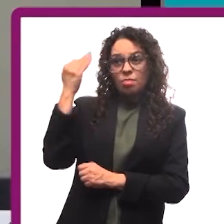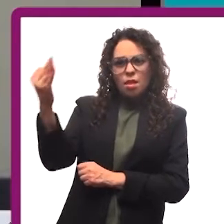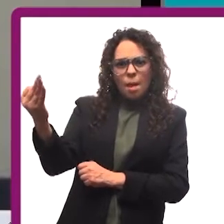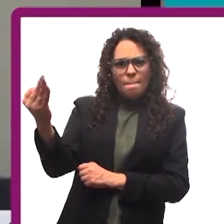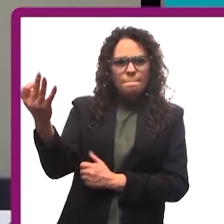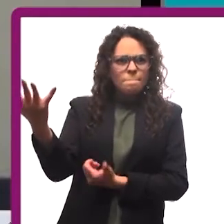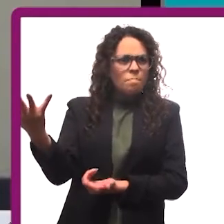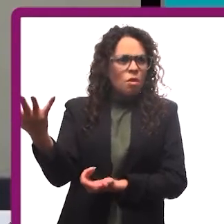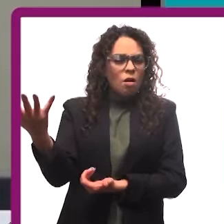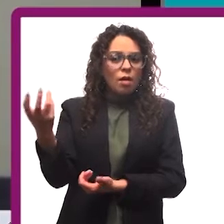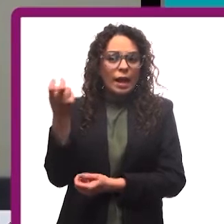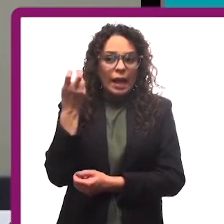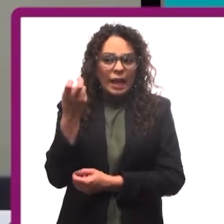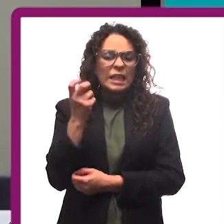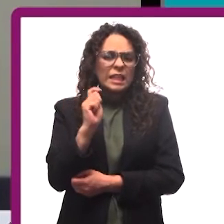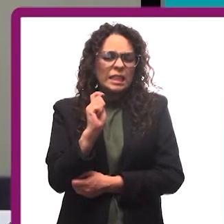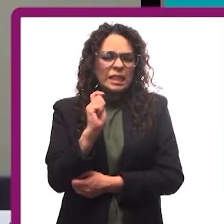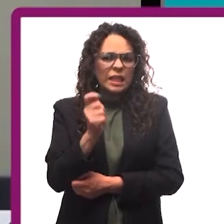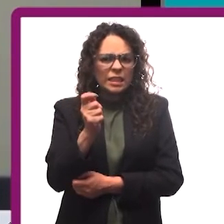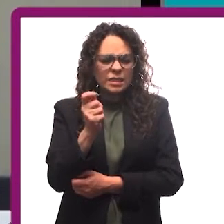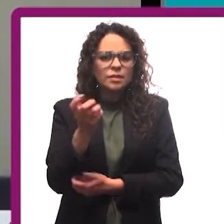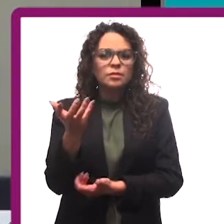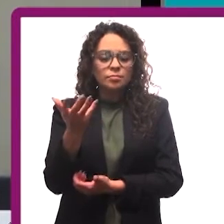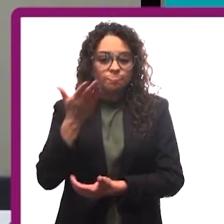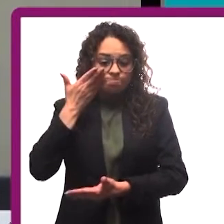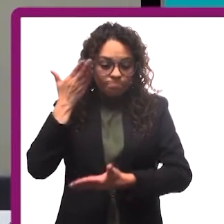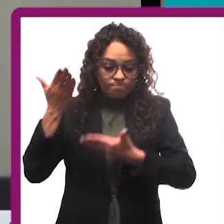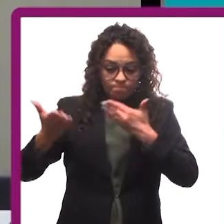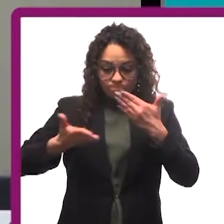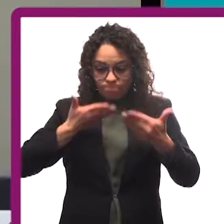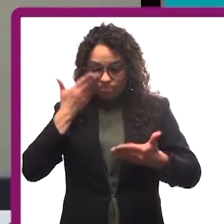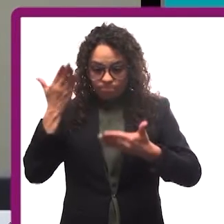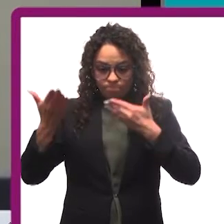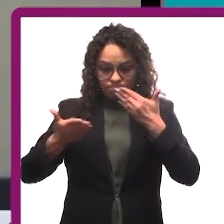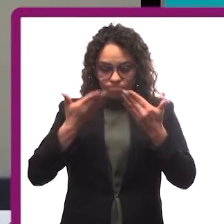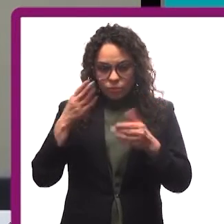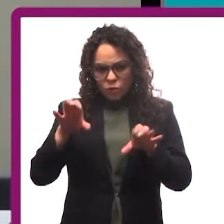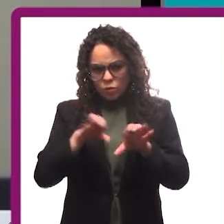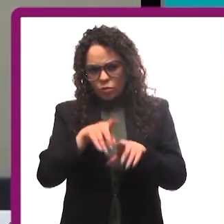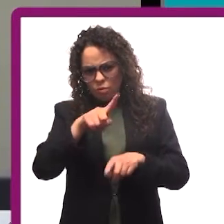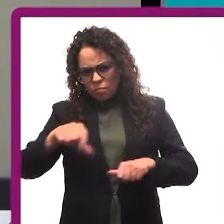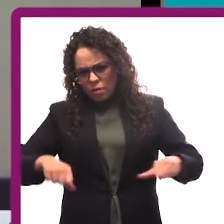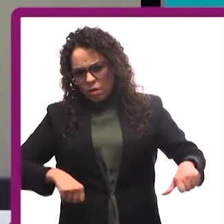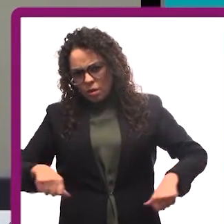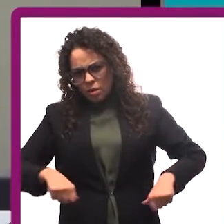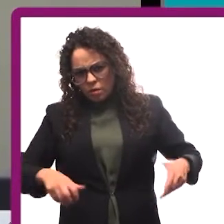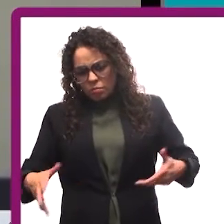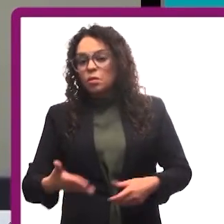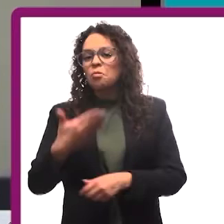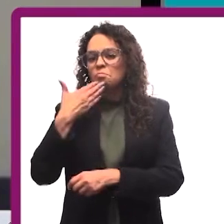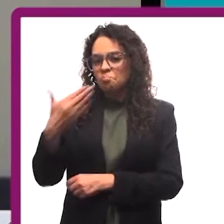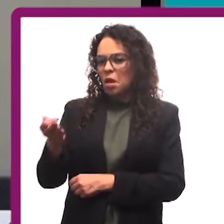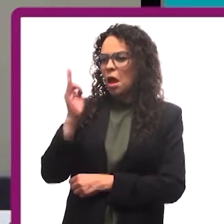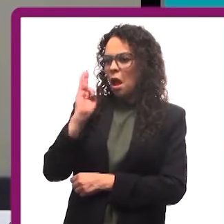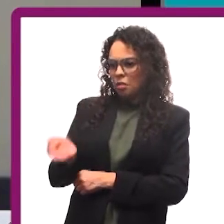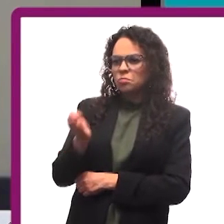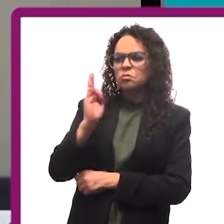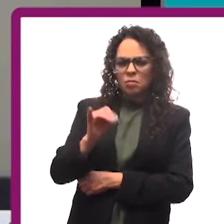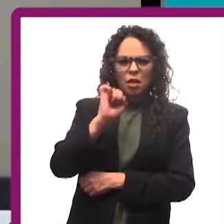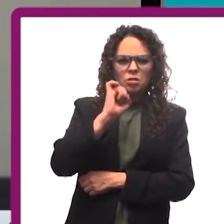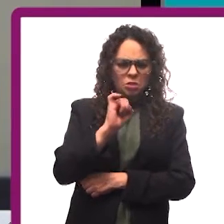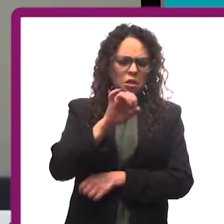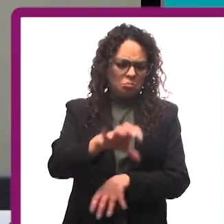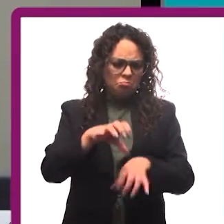en donde los estudios conductistas pues estaban muy bien aceptadas y es en